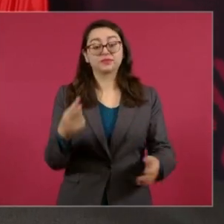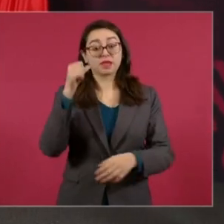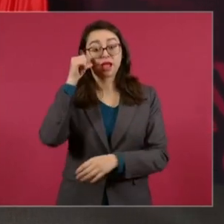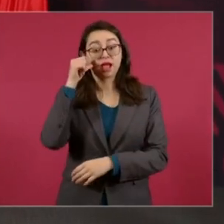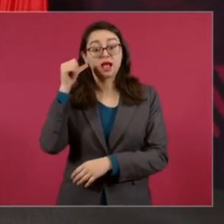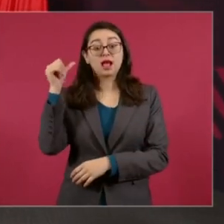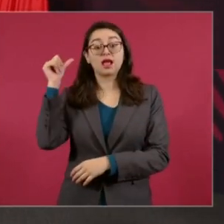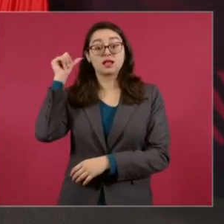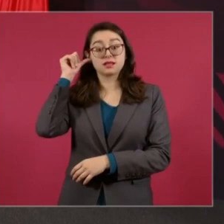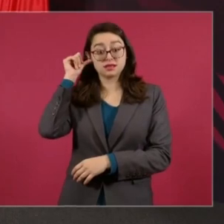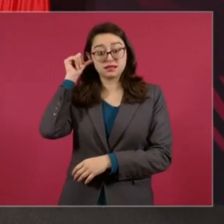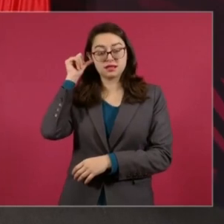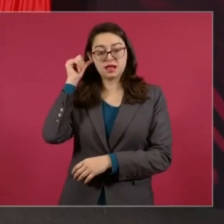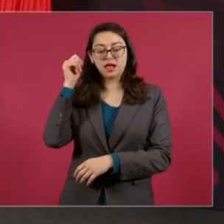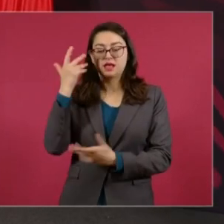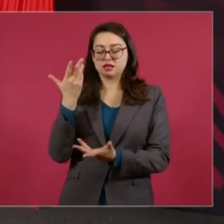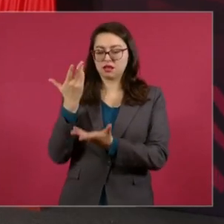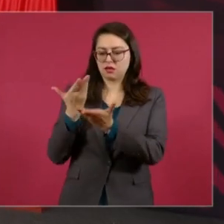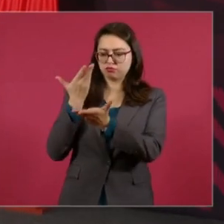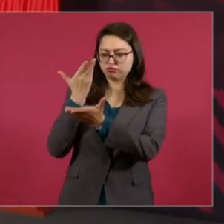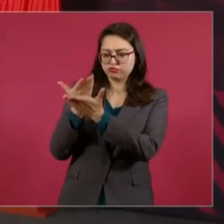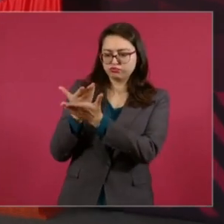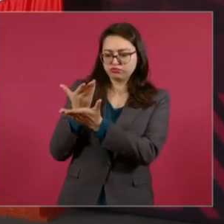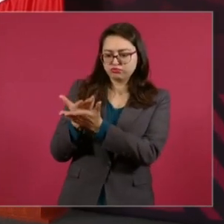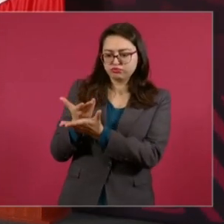presentaron el día de ayer,